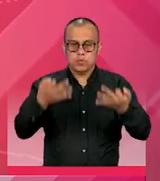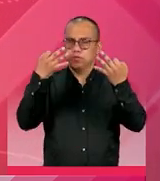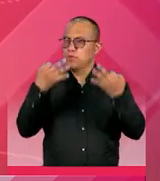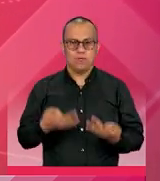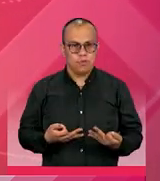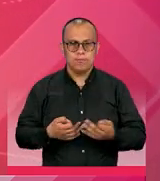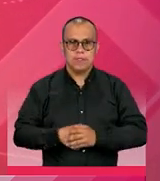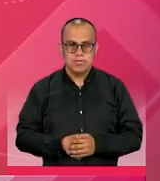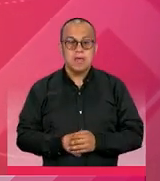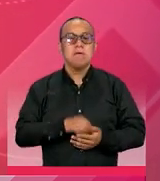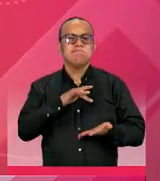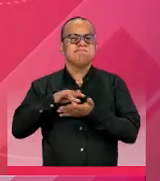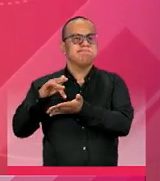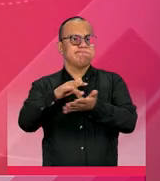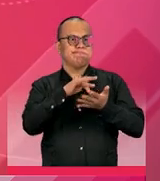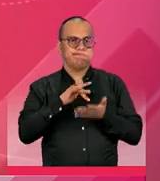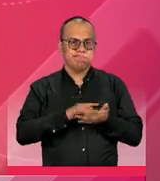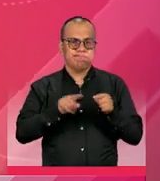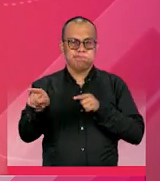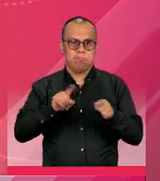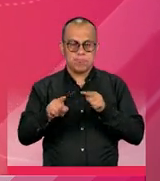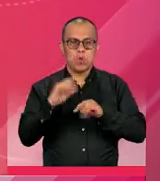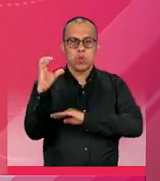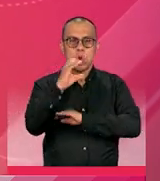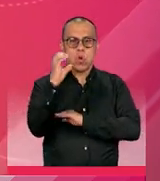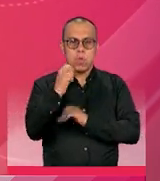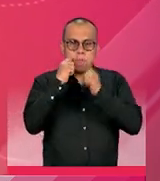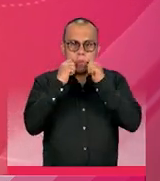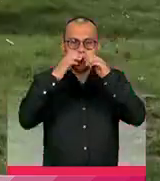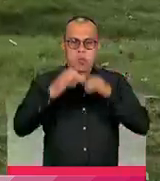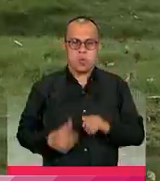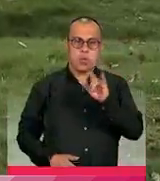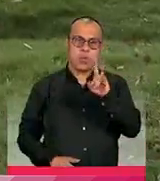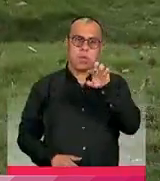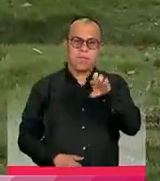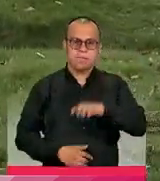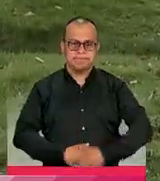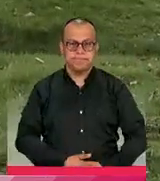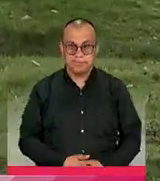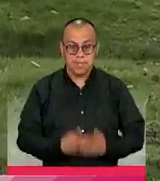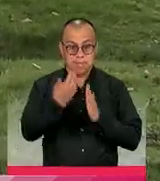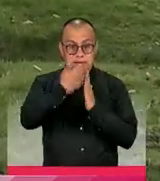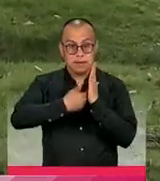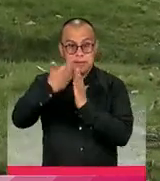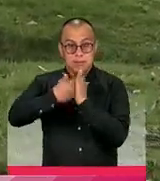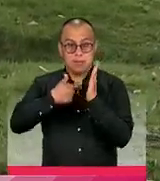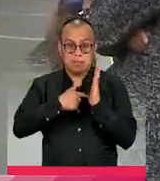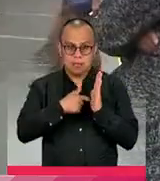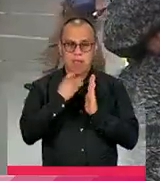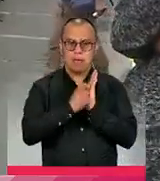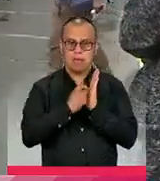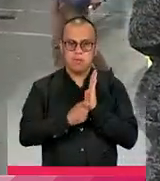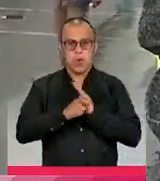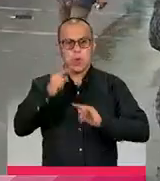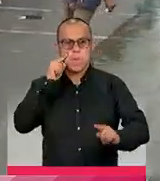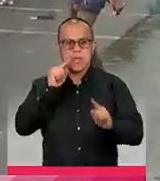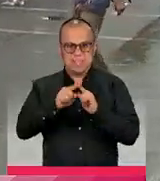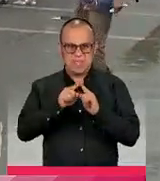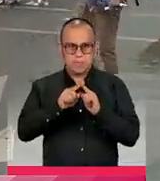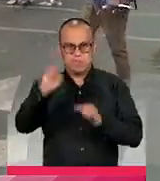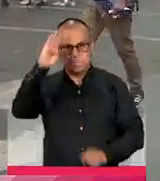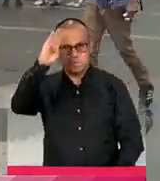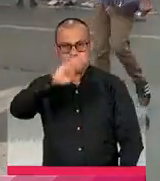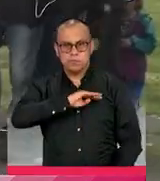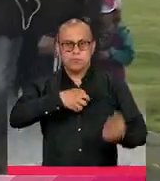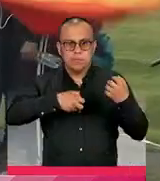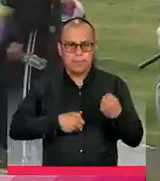ellos integrantes de la colonia humana ep en los panfletos también se declara objetivo militar inmediato a